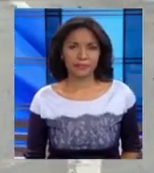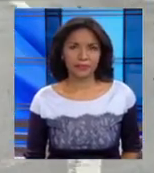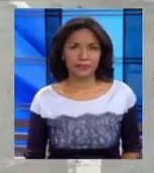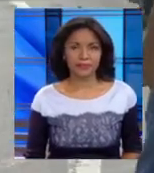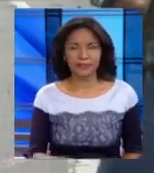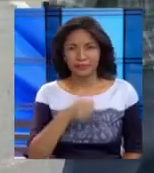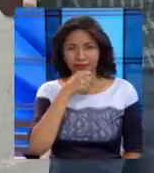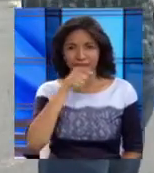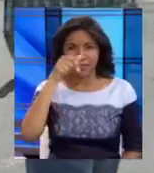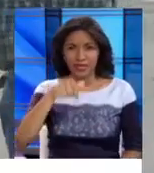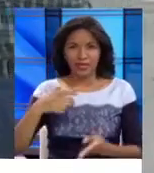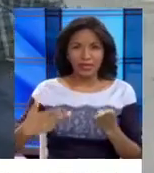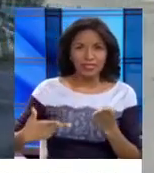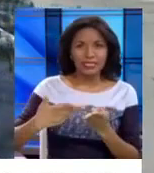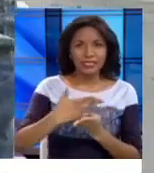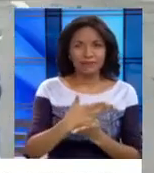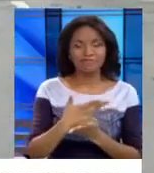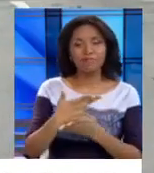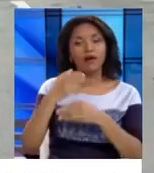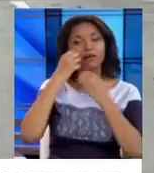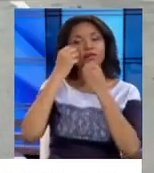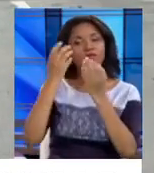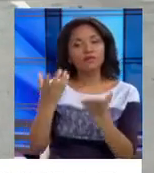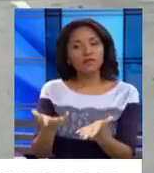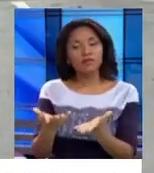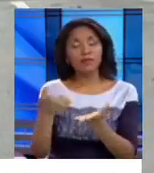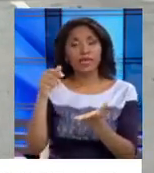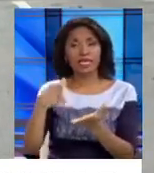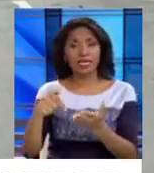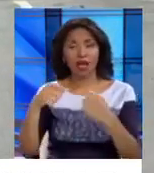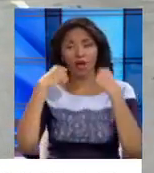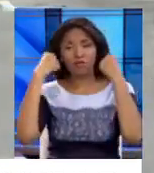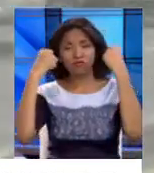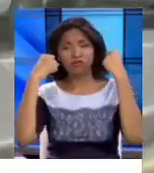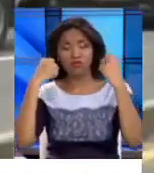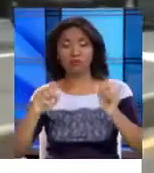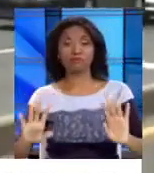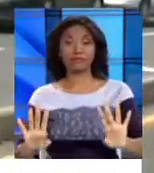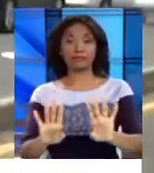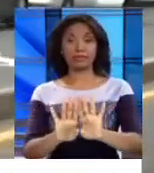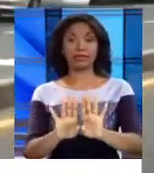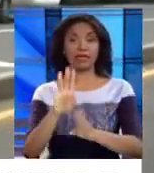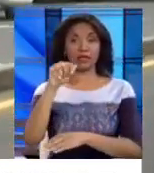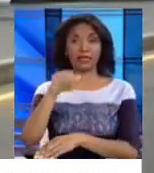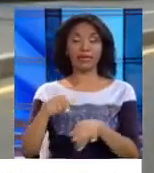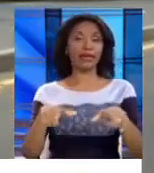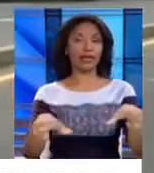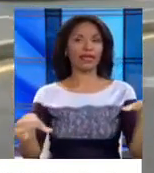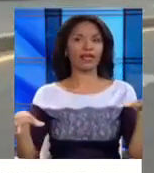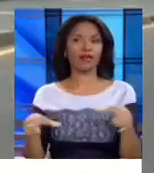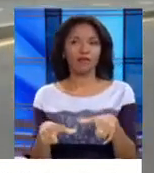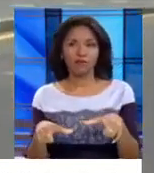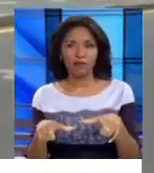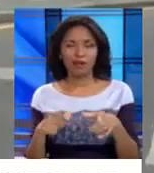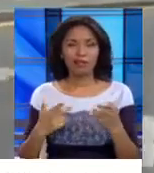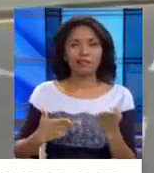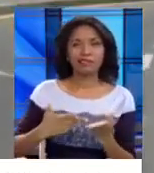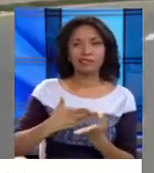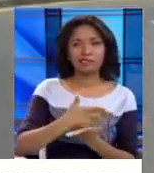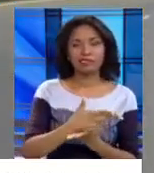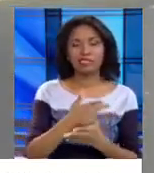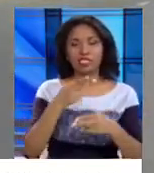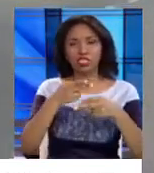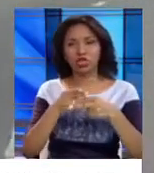Así es, compañero, les puedo informar que se mantiene este cierre de la vía interamericana en el sector del oriente de Chiriquí.